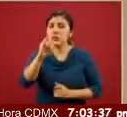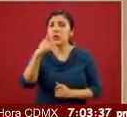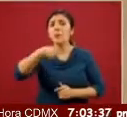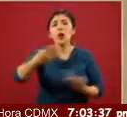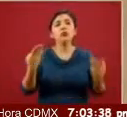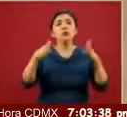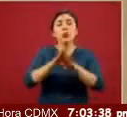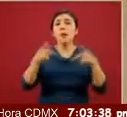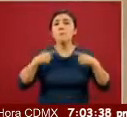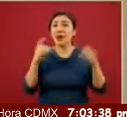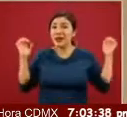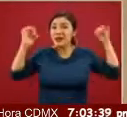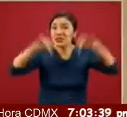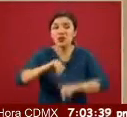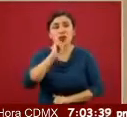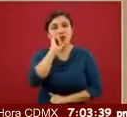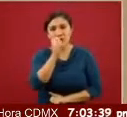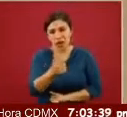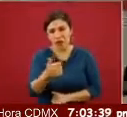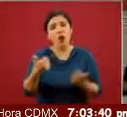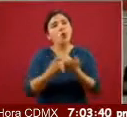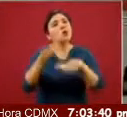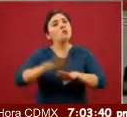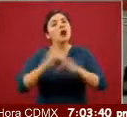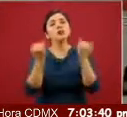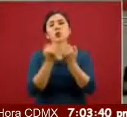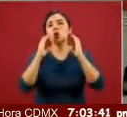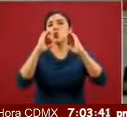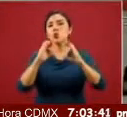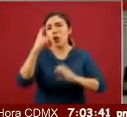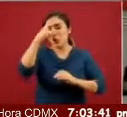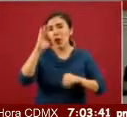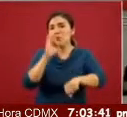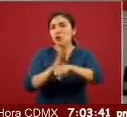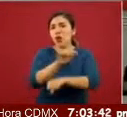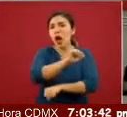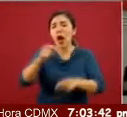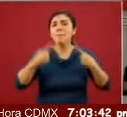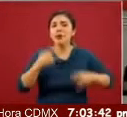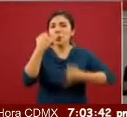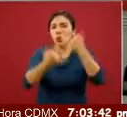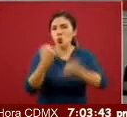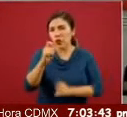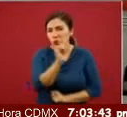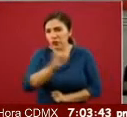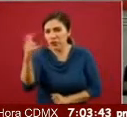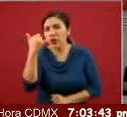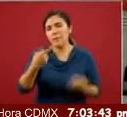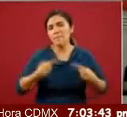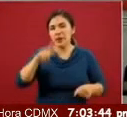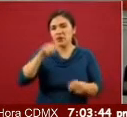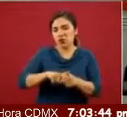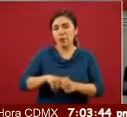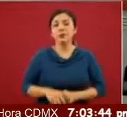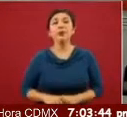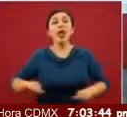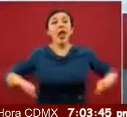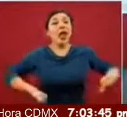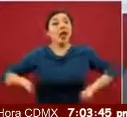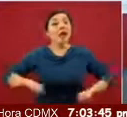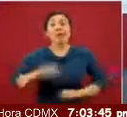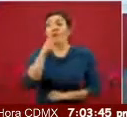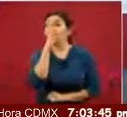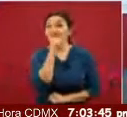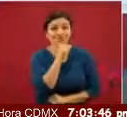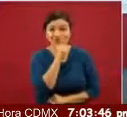las medidas necesarias para proteger a su personal y a los jugadores profesionales también. ¿Qué actividades sí no pueden